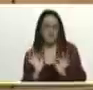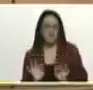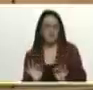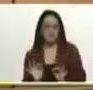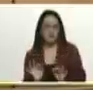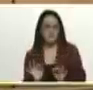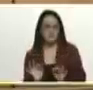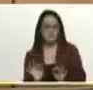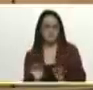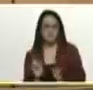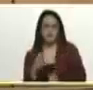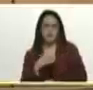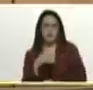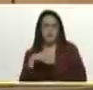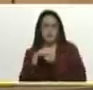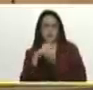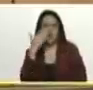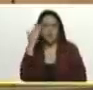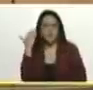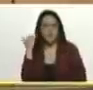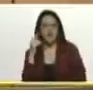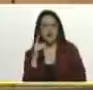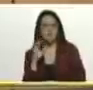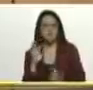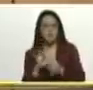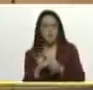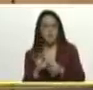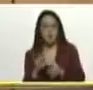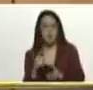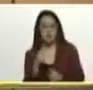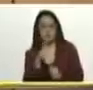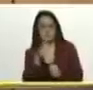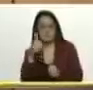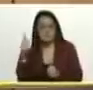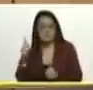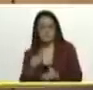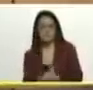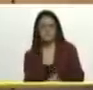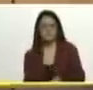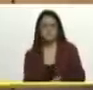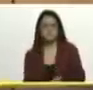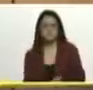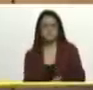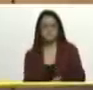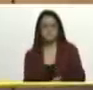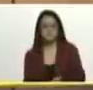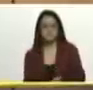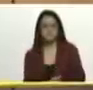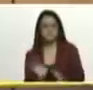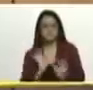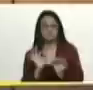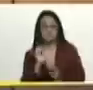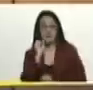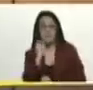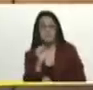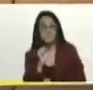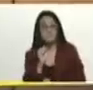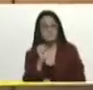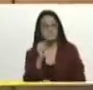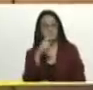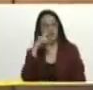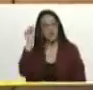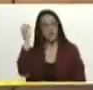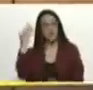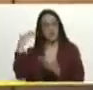que nadie debe olvidar, que fueron encadenándose una detrás de otra. El intento de asesinarme